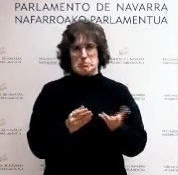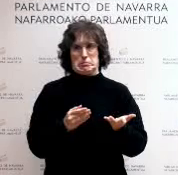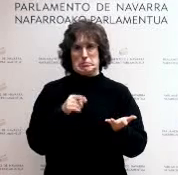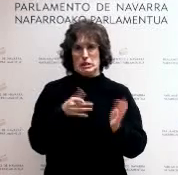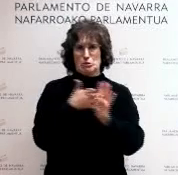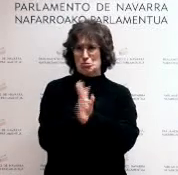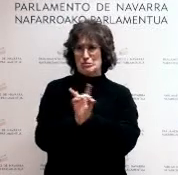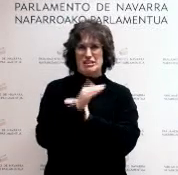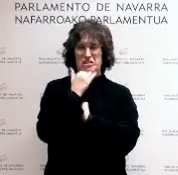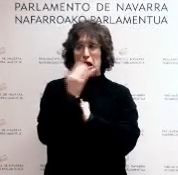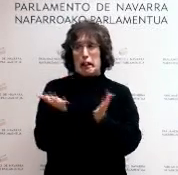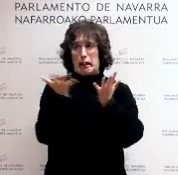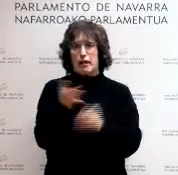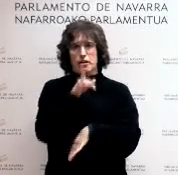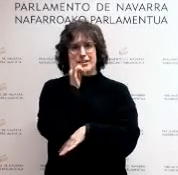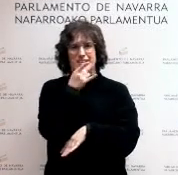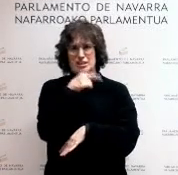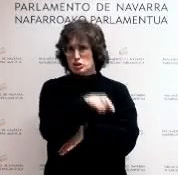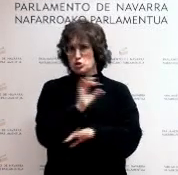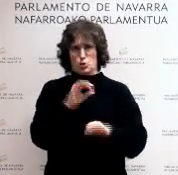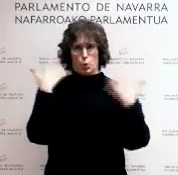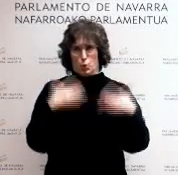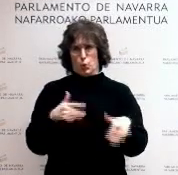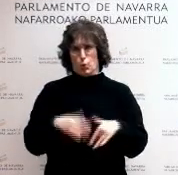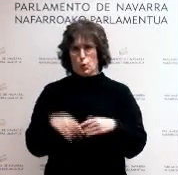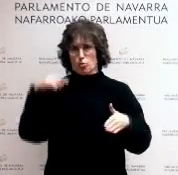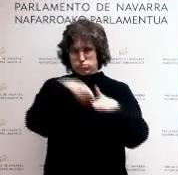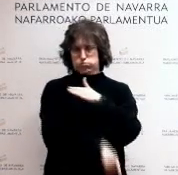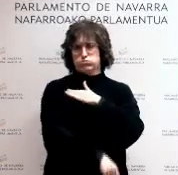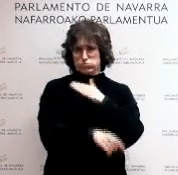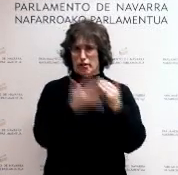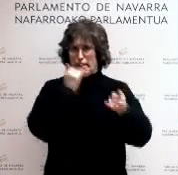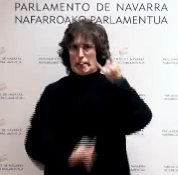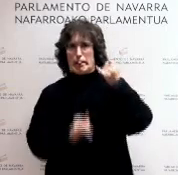imprecisión. Esto es una metedura de pata en toda regla.